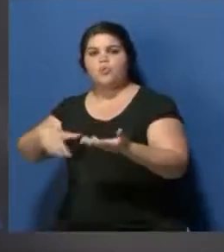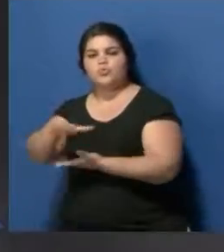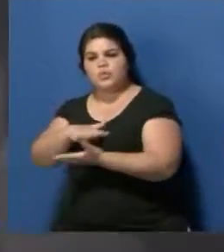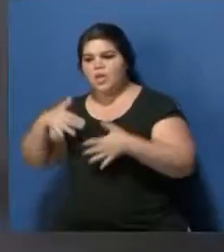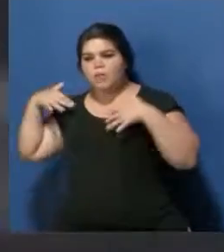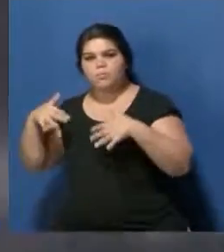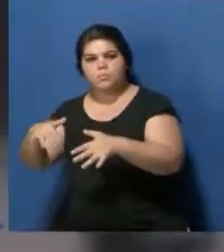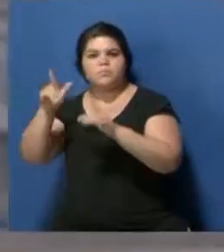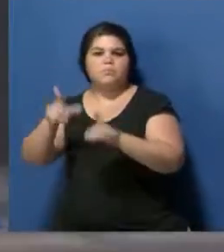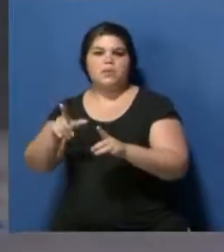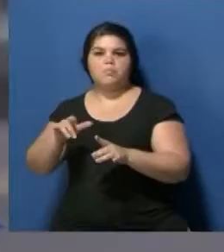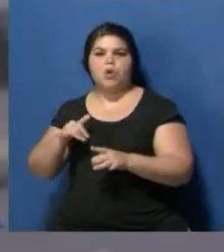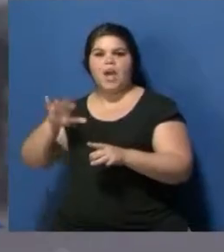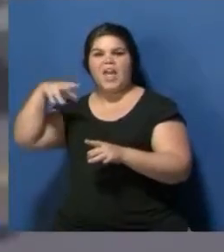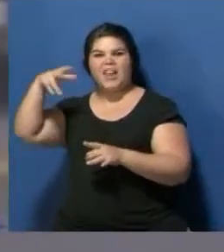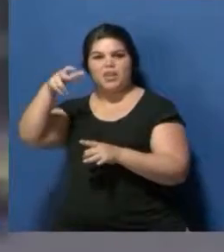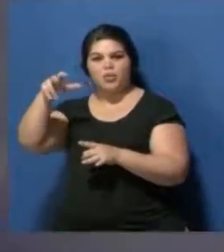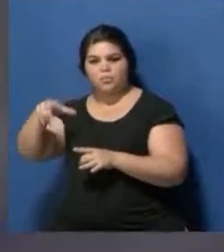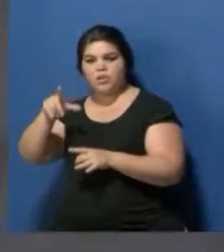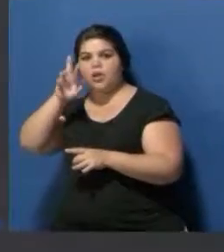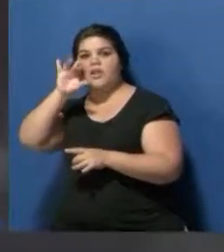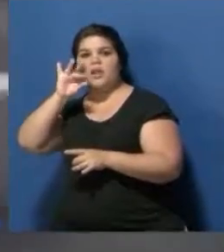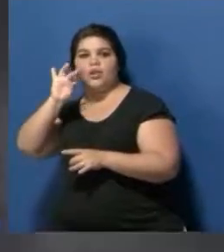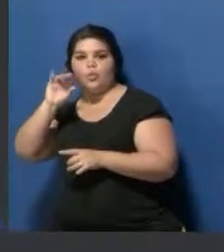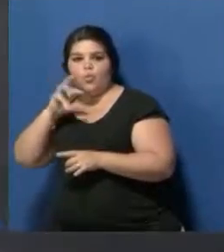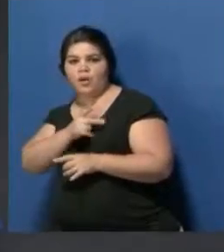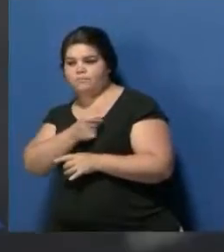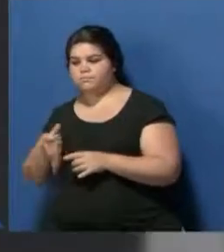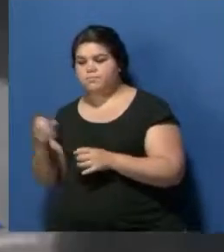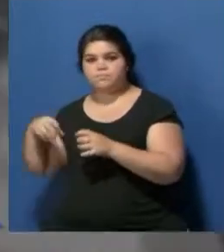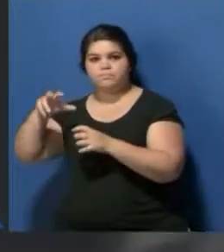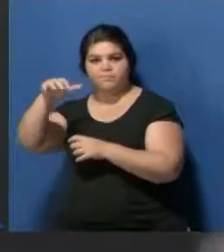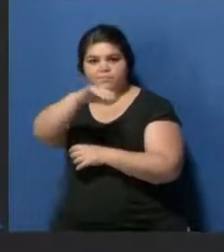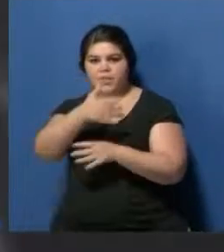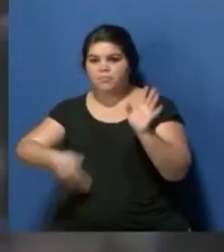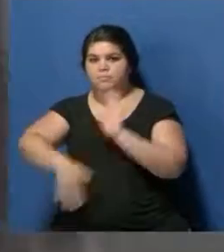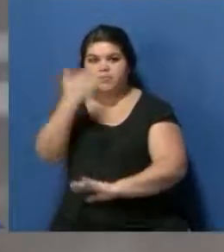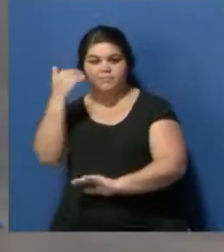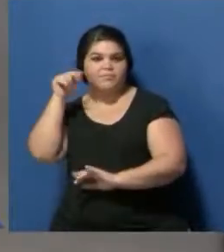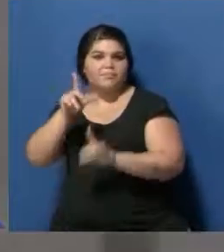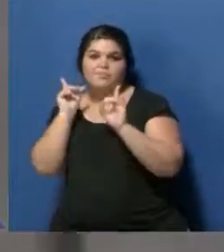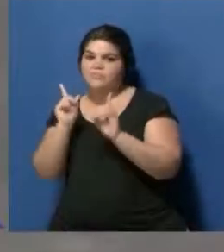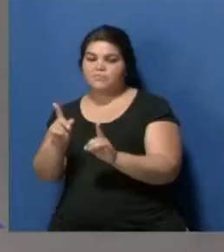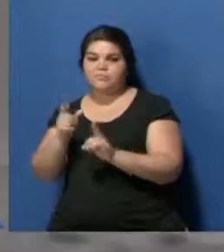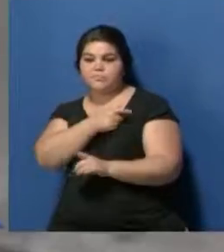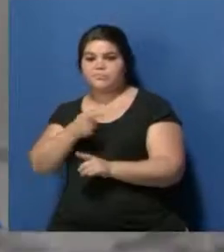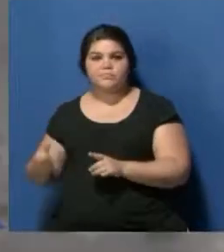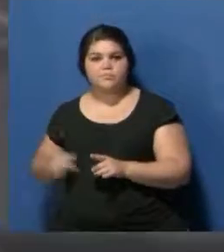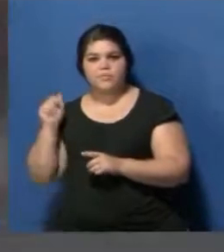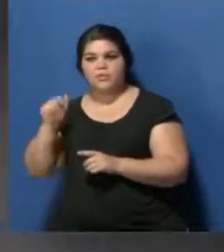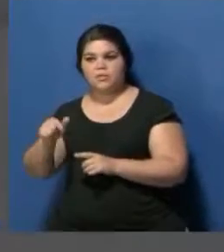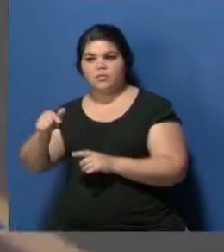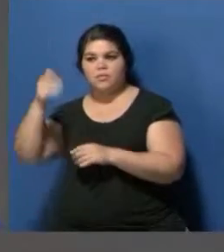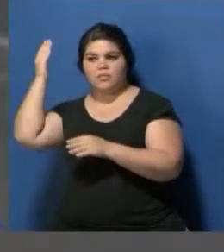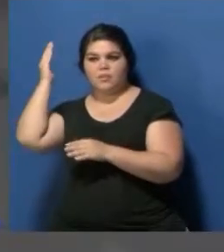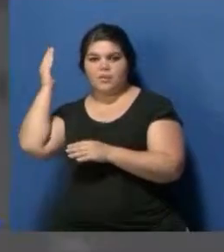en helicóptero el presidente de la Rúa, pero lo que termina no es el gobierno de la Rúa, es todo el ciclo de